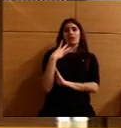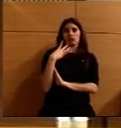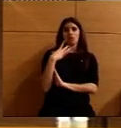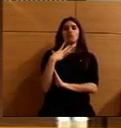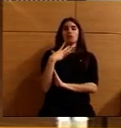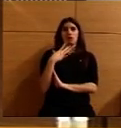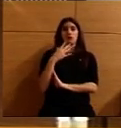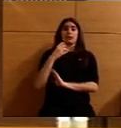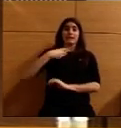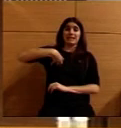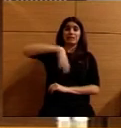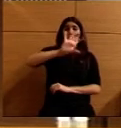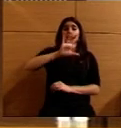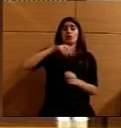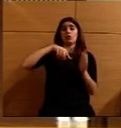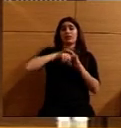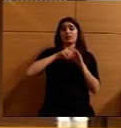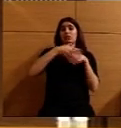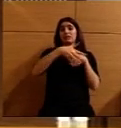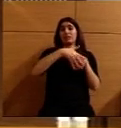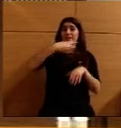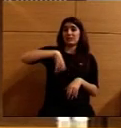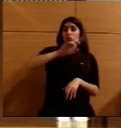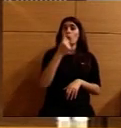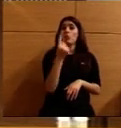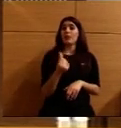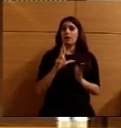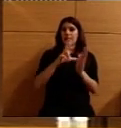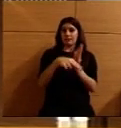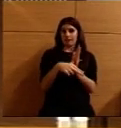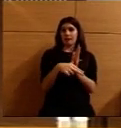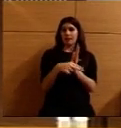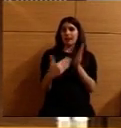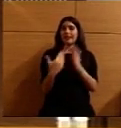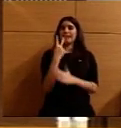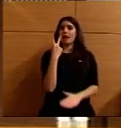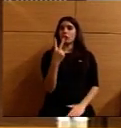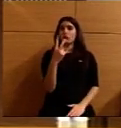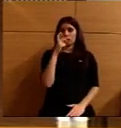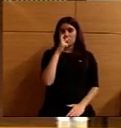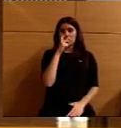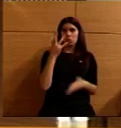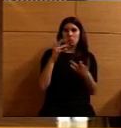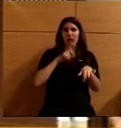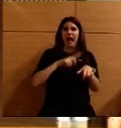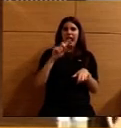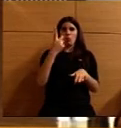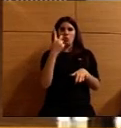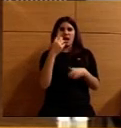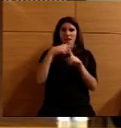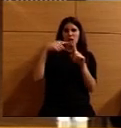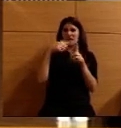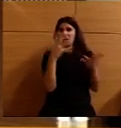electrónico y se subió al gestor de expedientes un día después, concretamente el día 2 alrededor de la 1